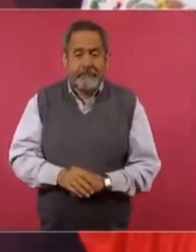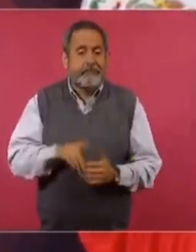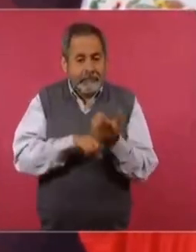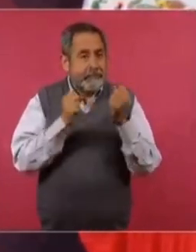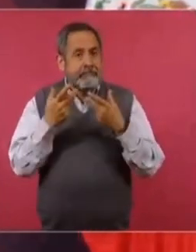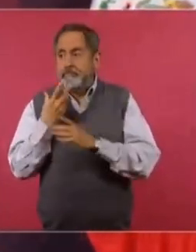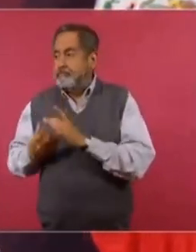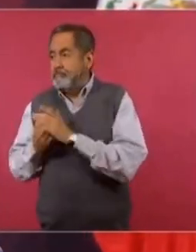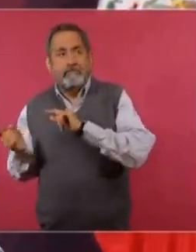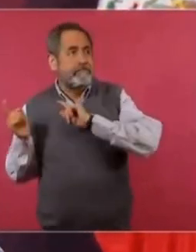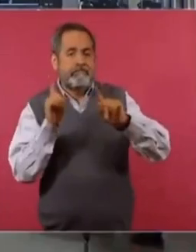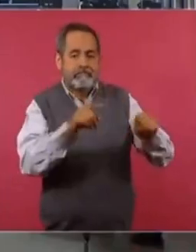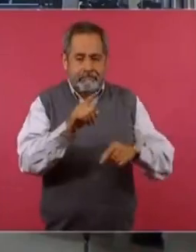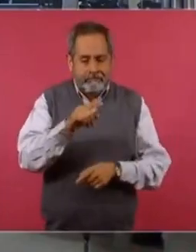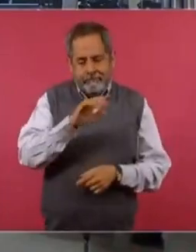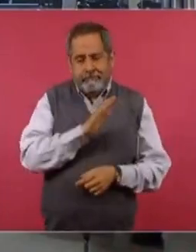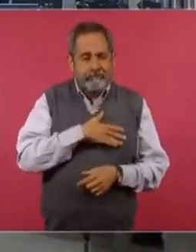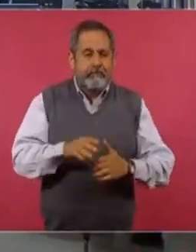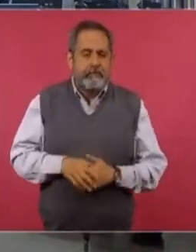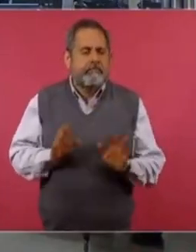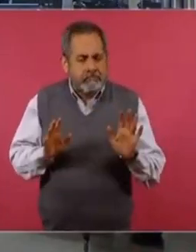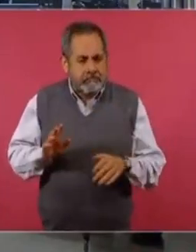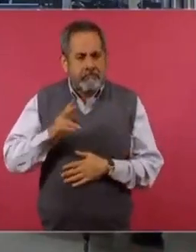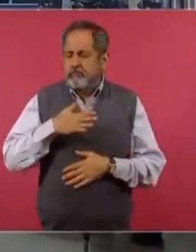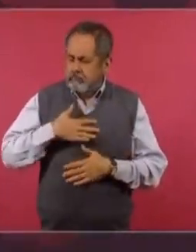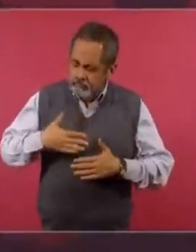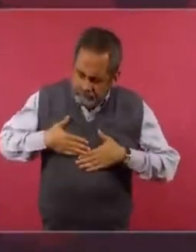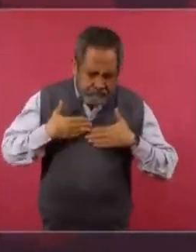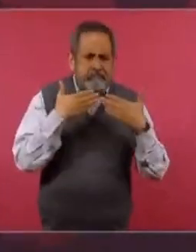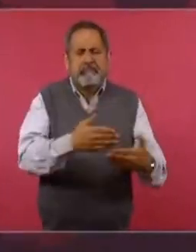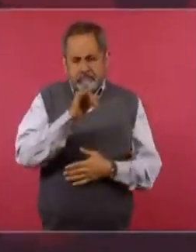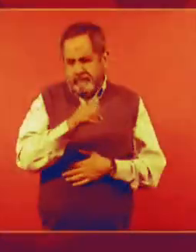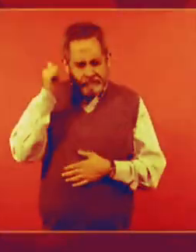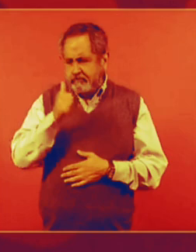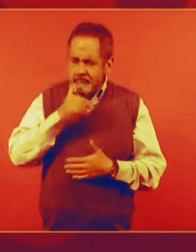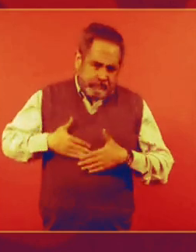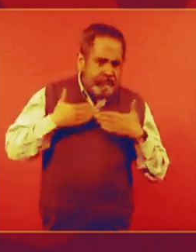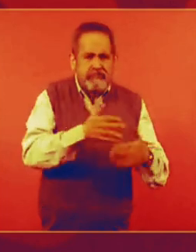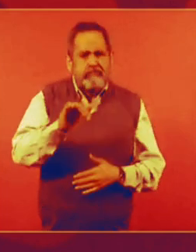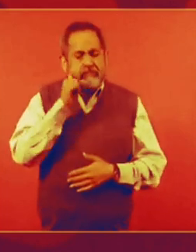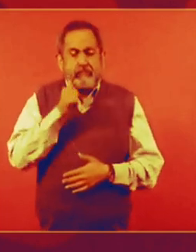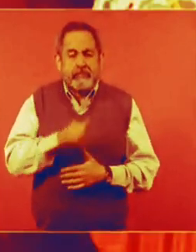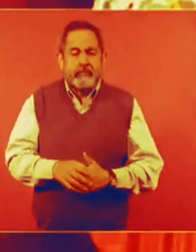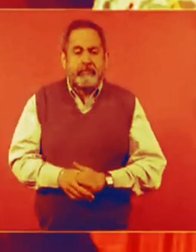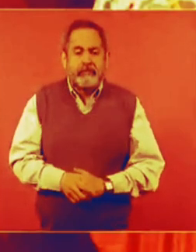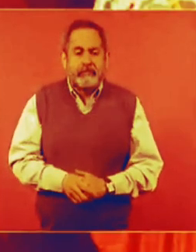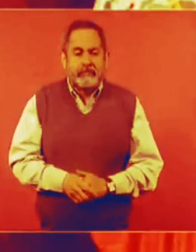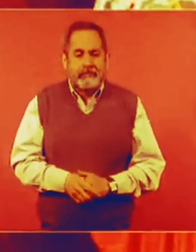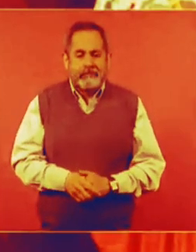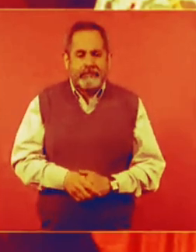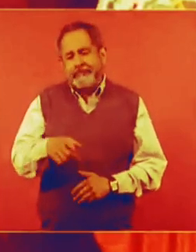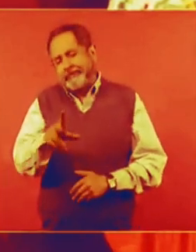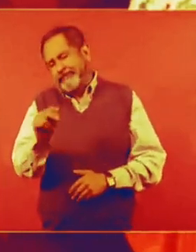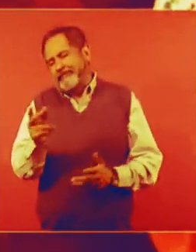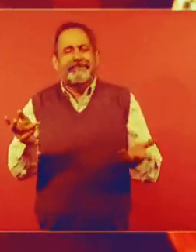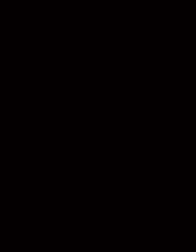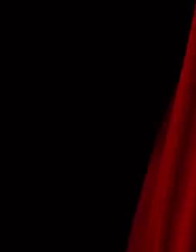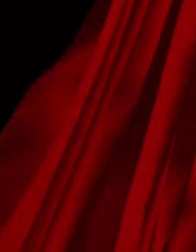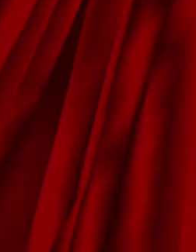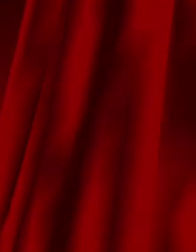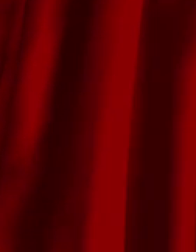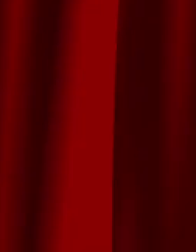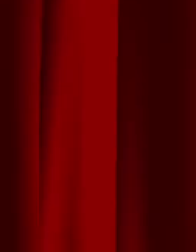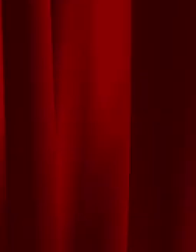hay bastantes allá. Pero eso fue todo. Le tengo la confianza de siempre. No, mamacita.